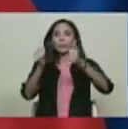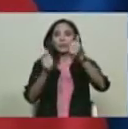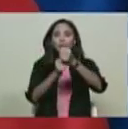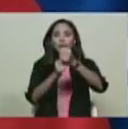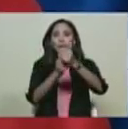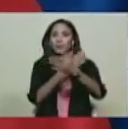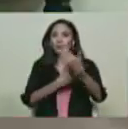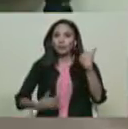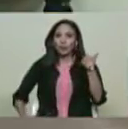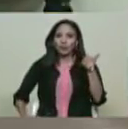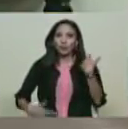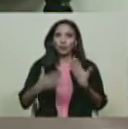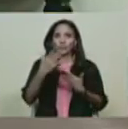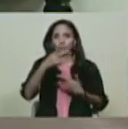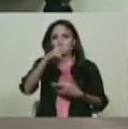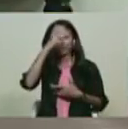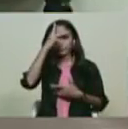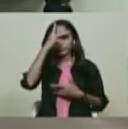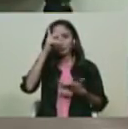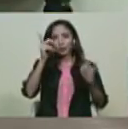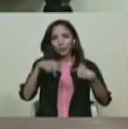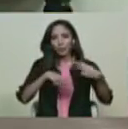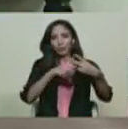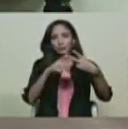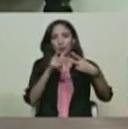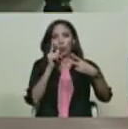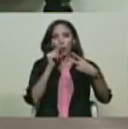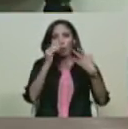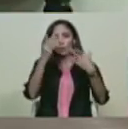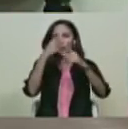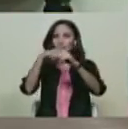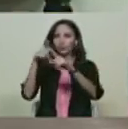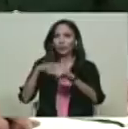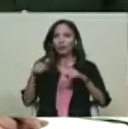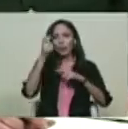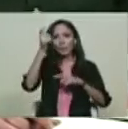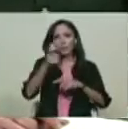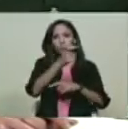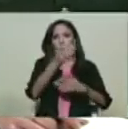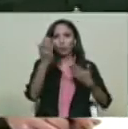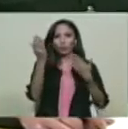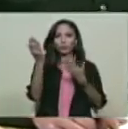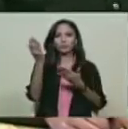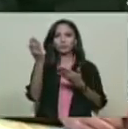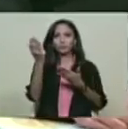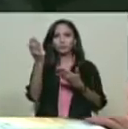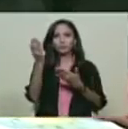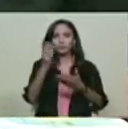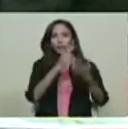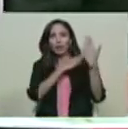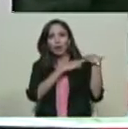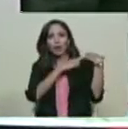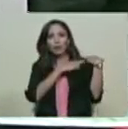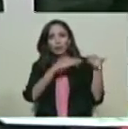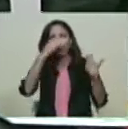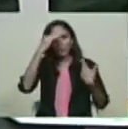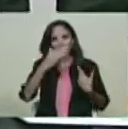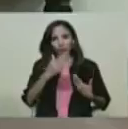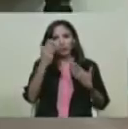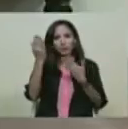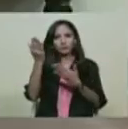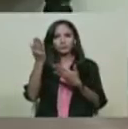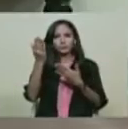gobierno, Wilmar Castro Soteldo, Ricardo Menéndez, Vladimir Padrino